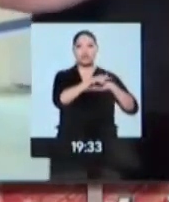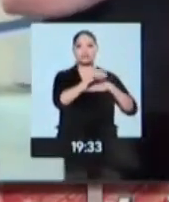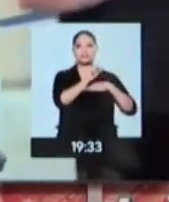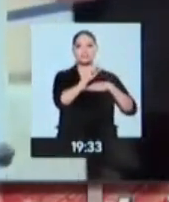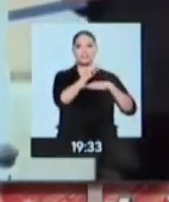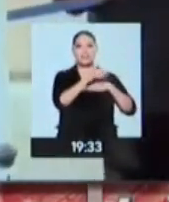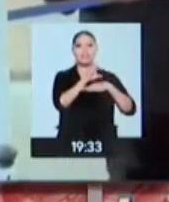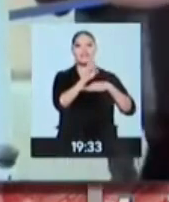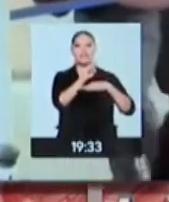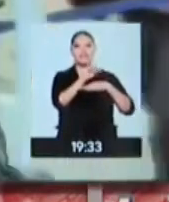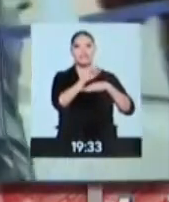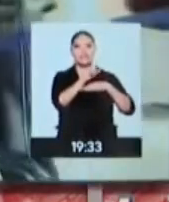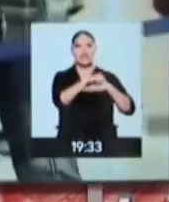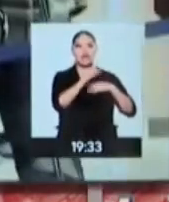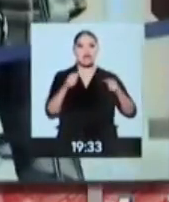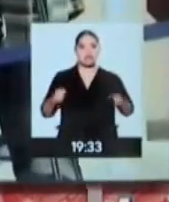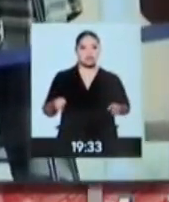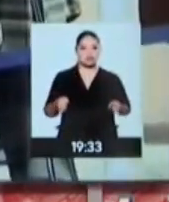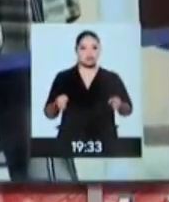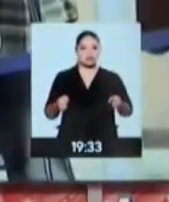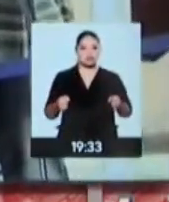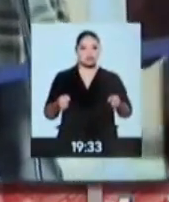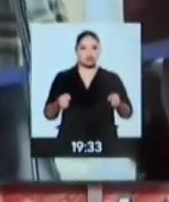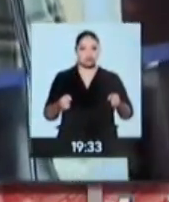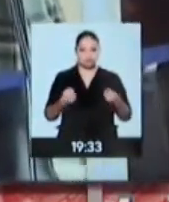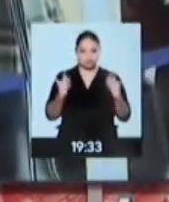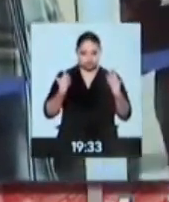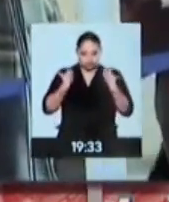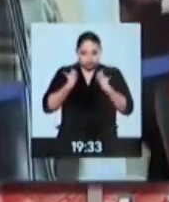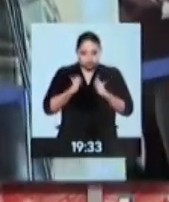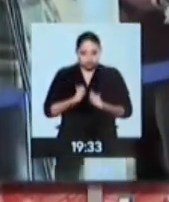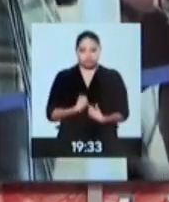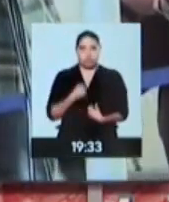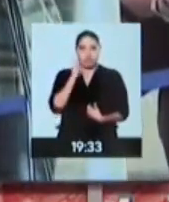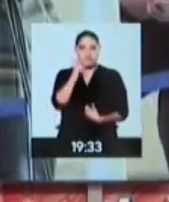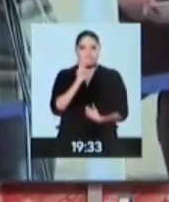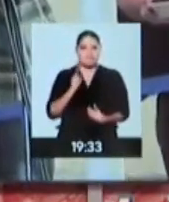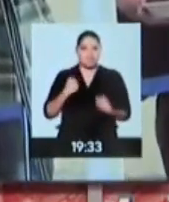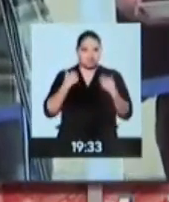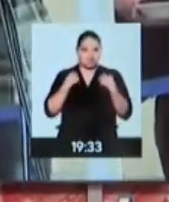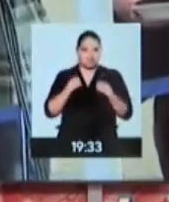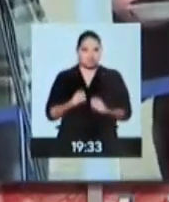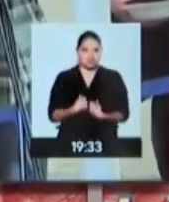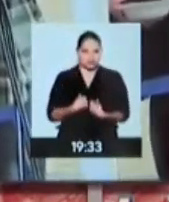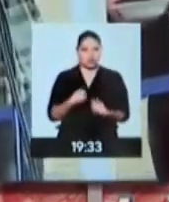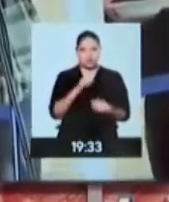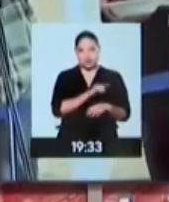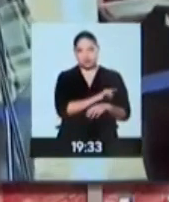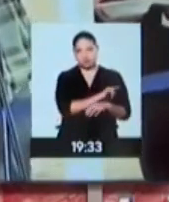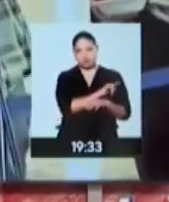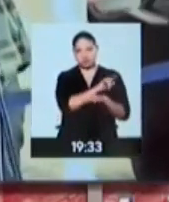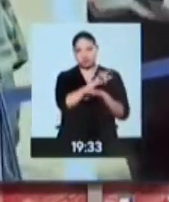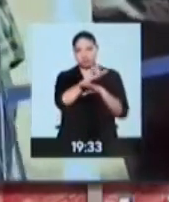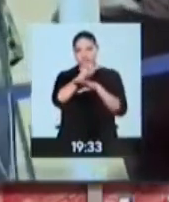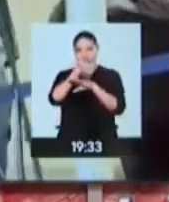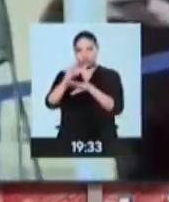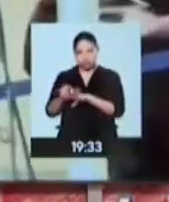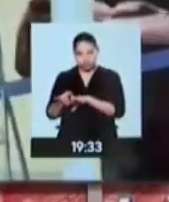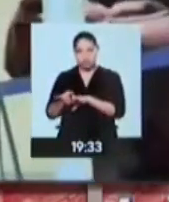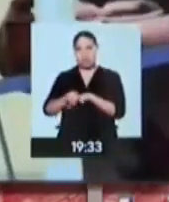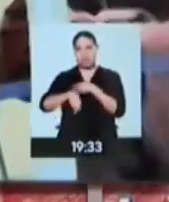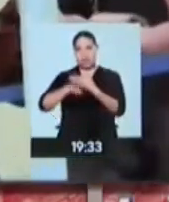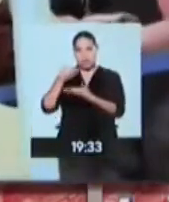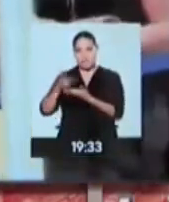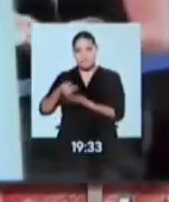que a favor. Aunque a favor podría contárselo, ¿no? Su edad, en fin, algunas otras cosas más, pero no